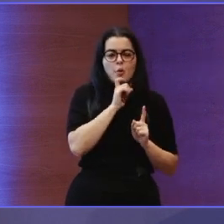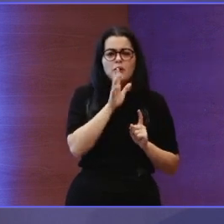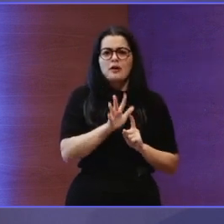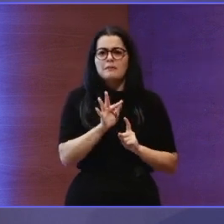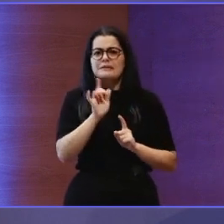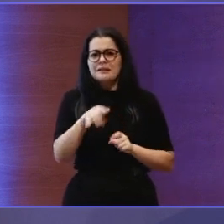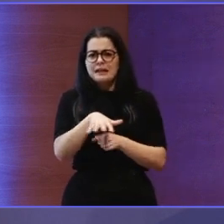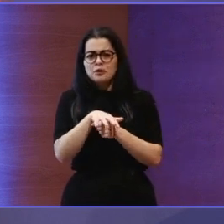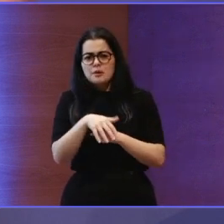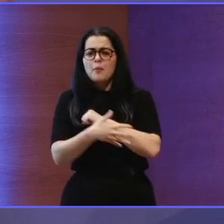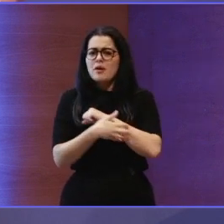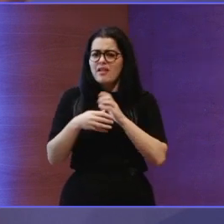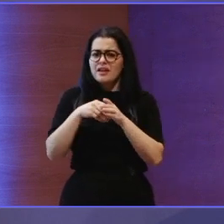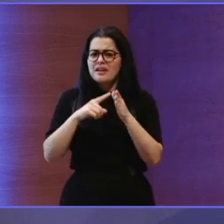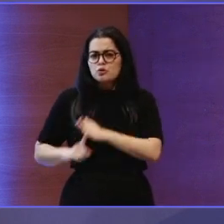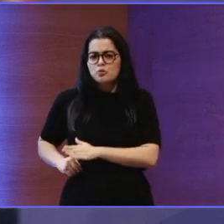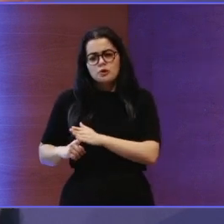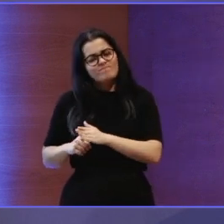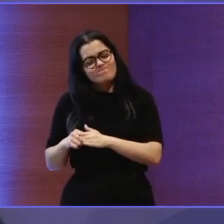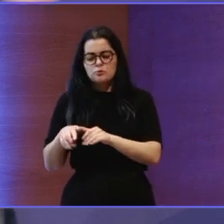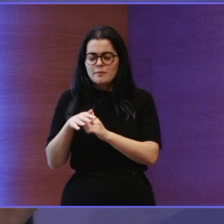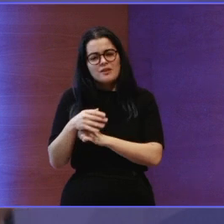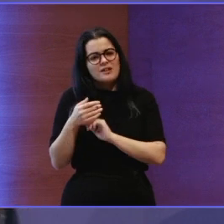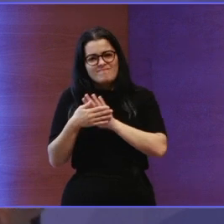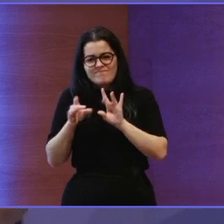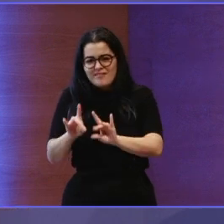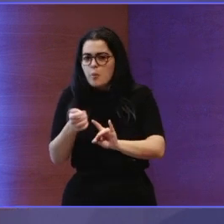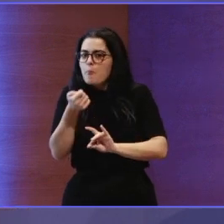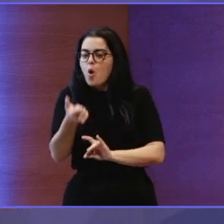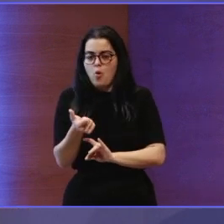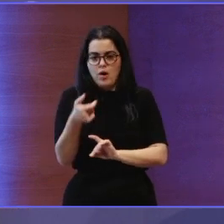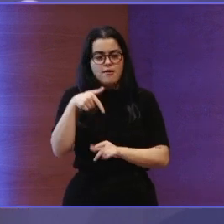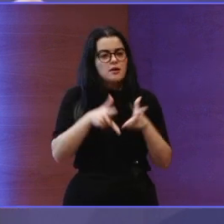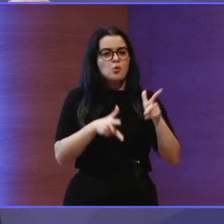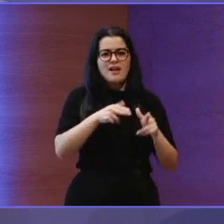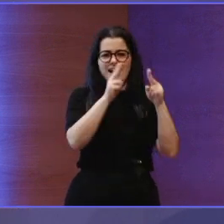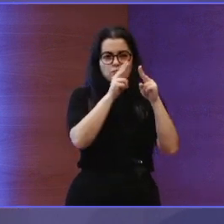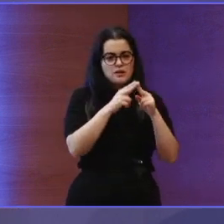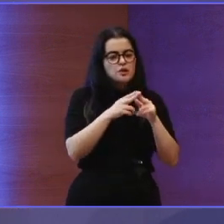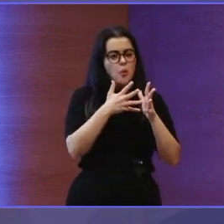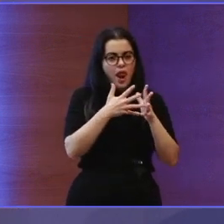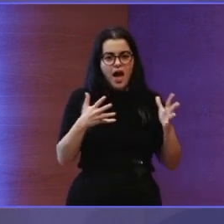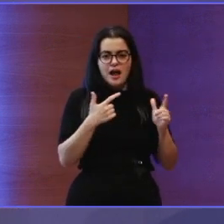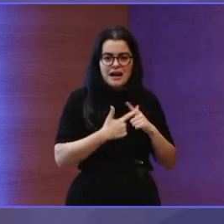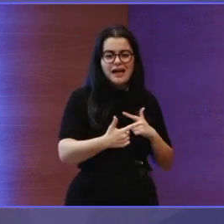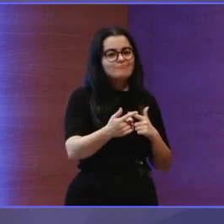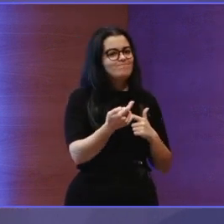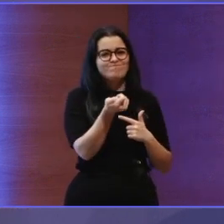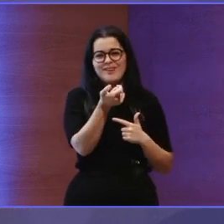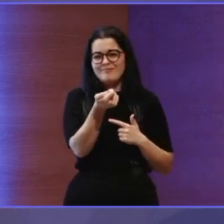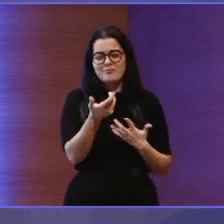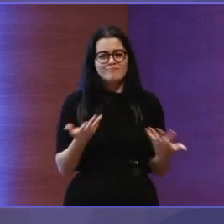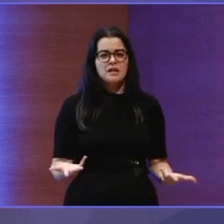exclusión también es un ámbito que tenemos muy poco trabajo prácticamente no tenemos en euskadi encuestas longitudinales y nos cuesta mucho